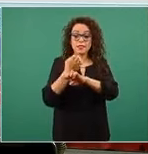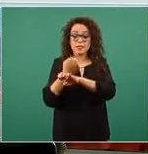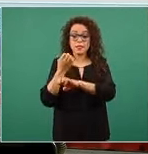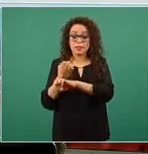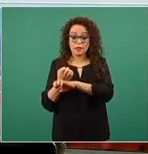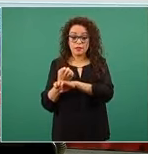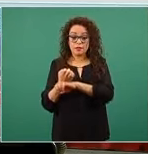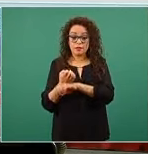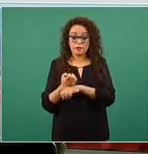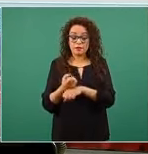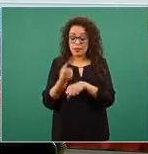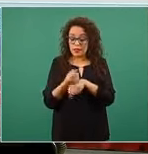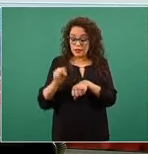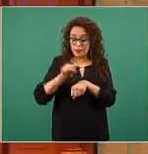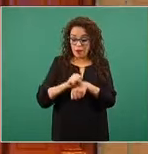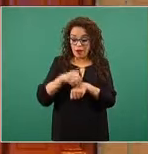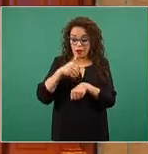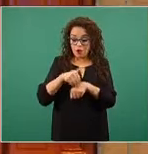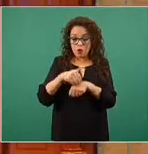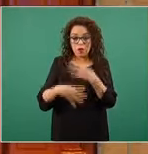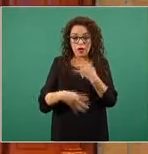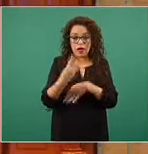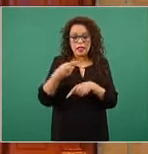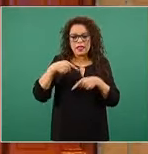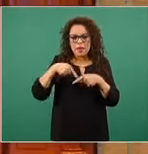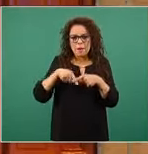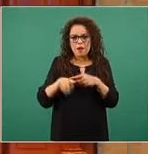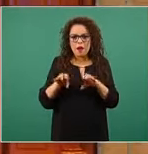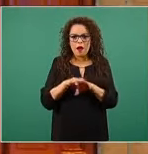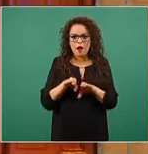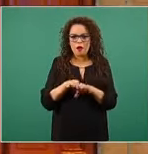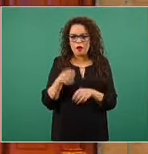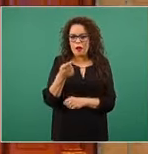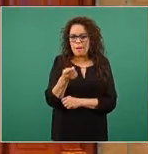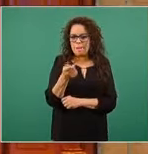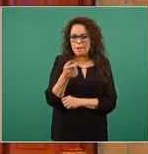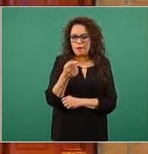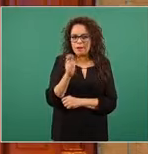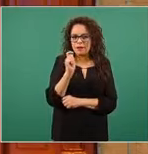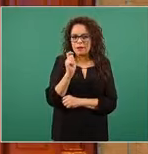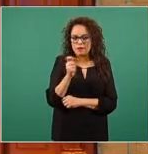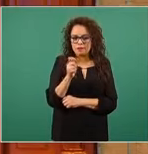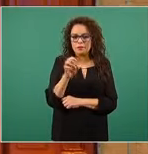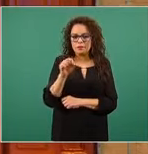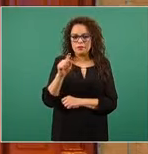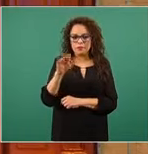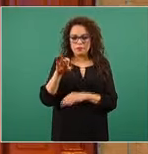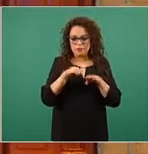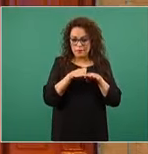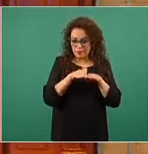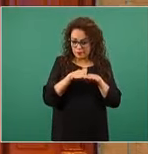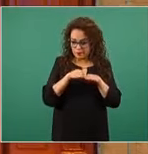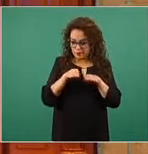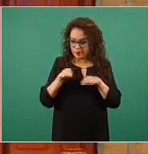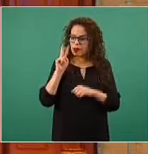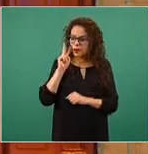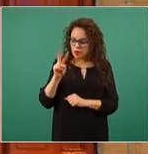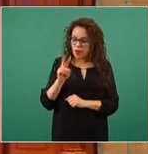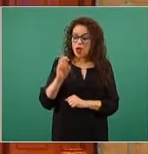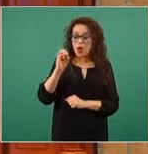abren la semana 14 con algún tipo de tendencia, alguna meseta ya que se está manifestando